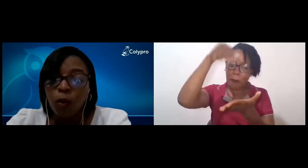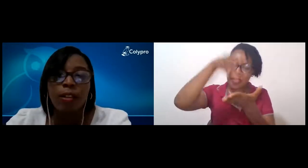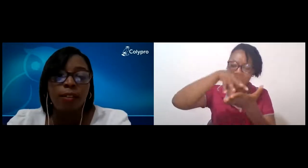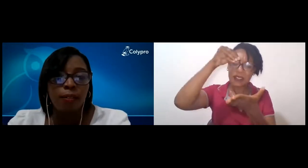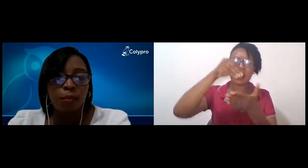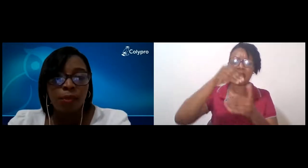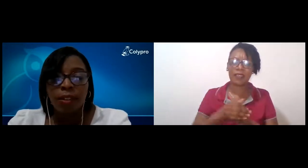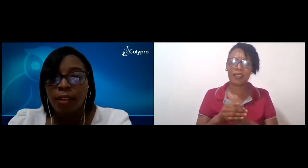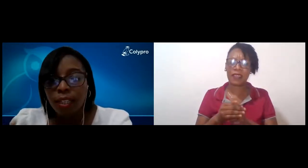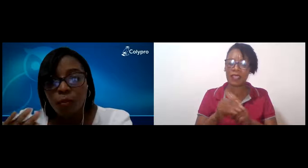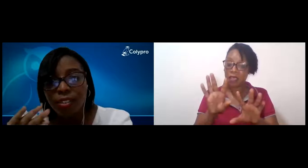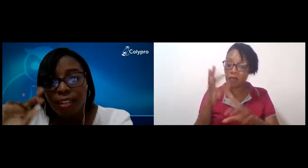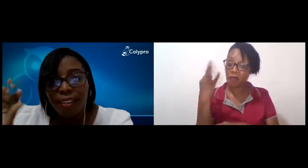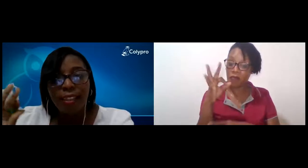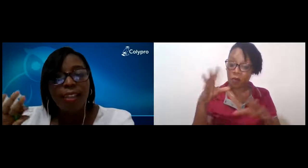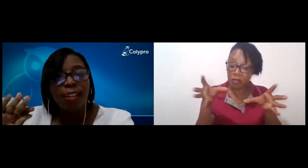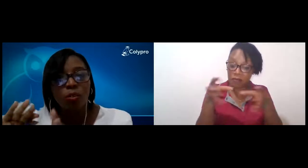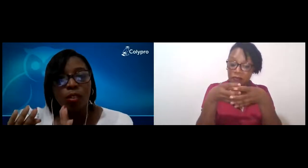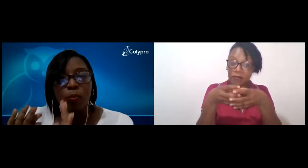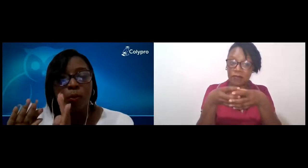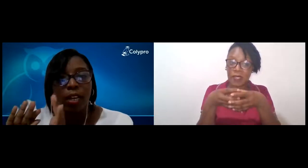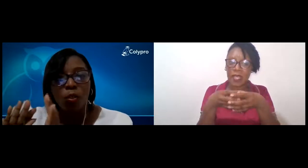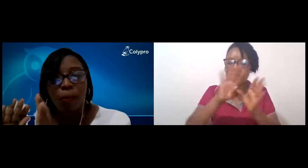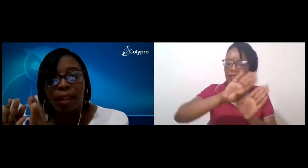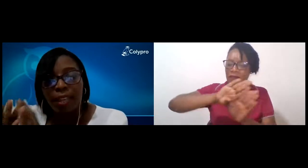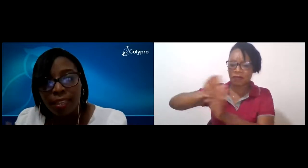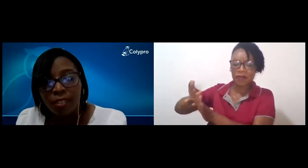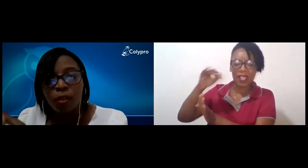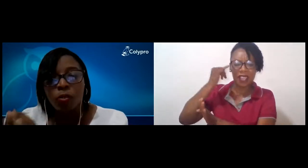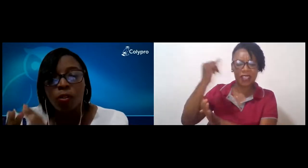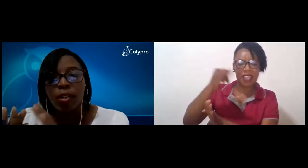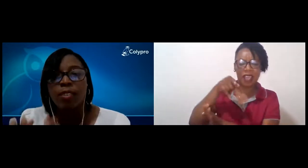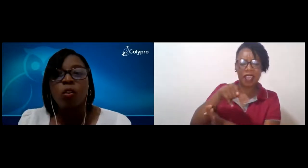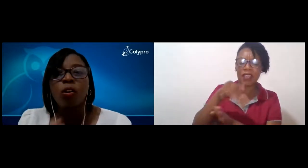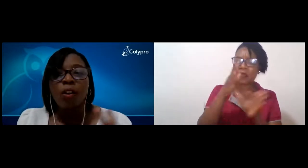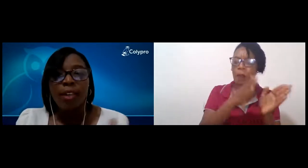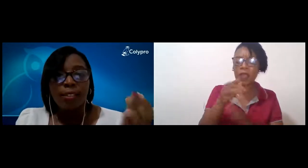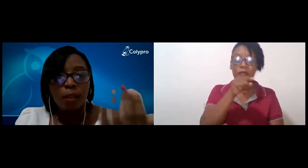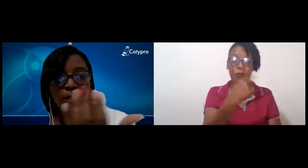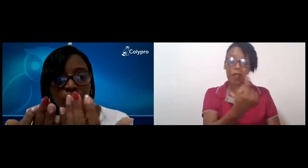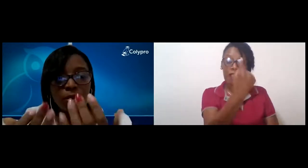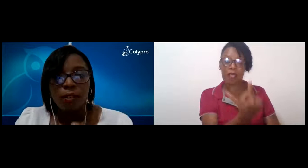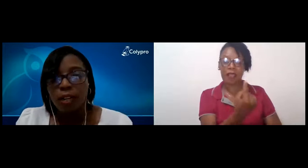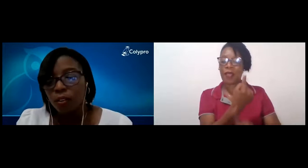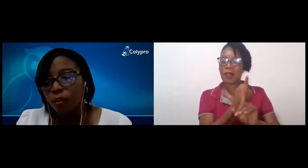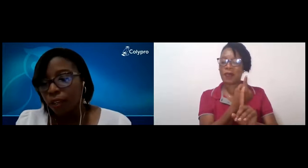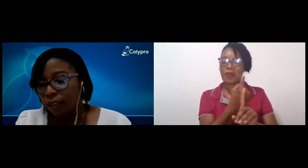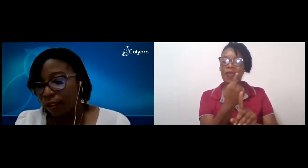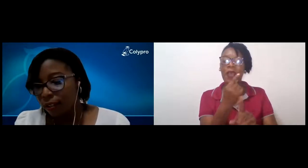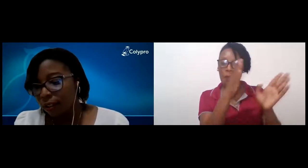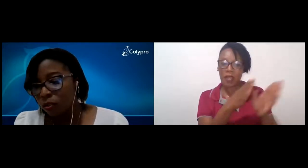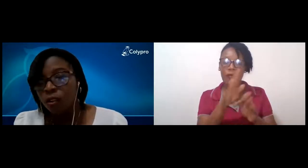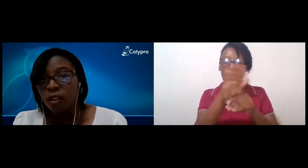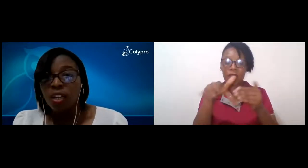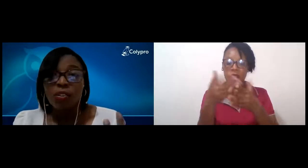forma colectiva. Quitemos esa idea de que solo estamos planeando para X personas, sino que siempre estamos trabajando en lo que es